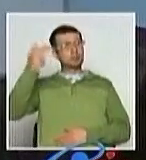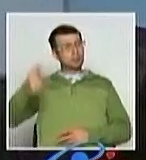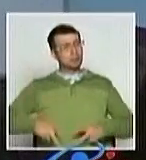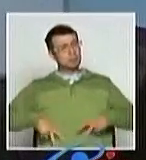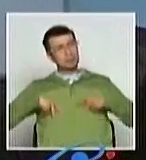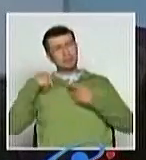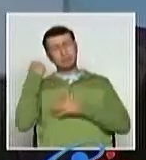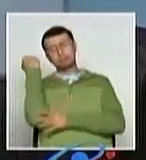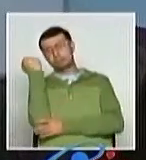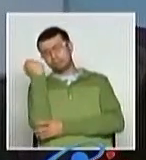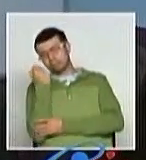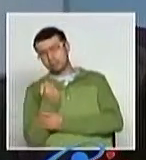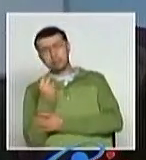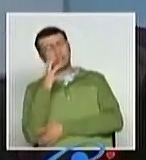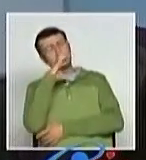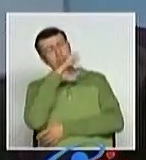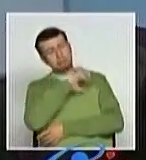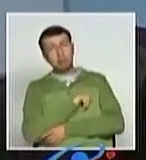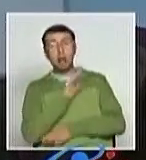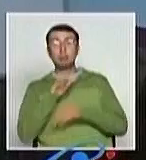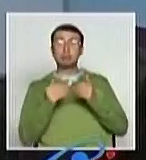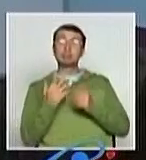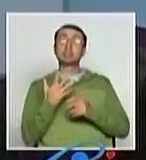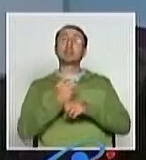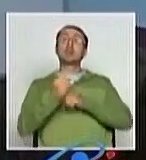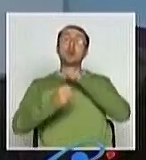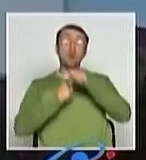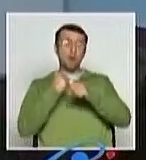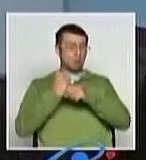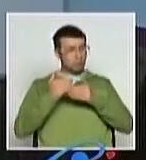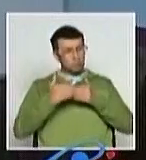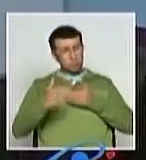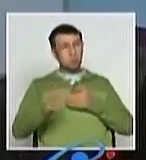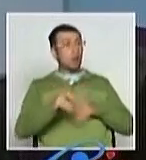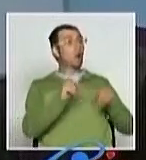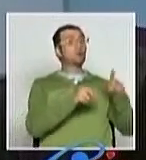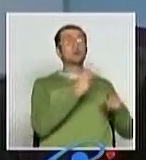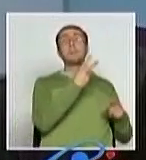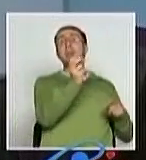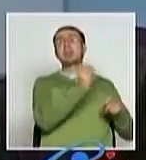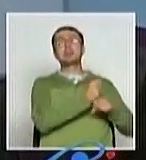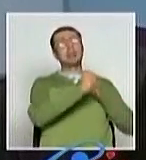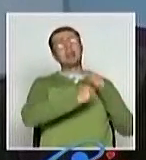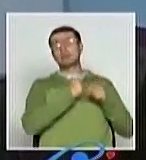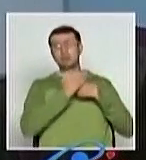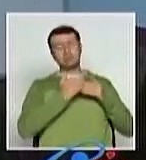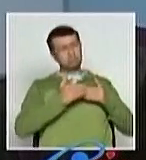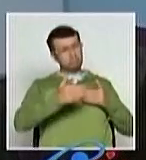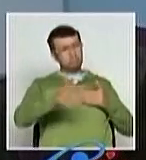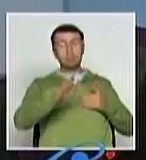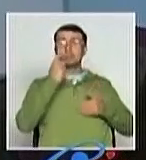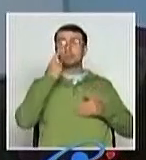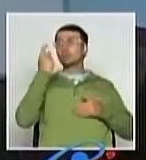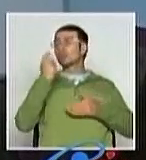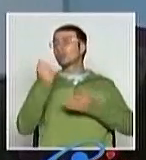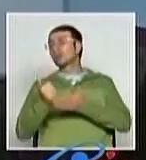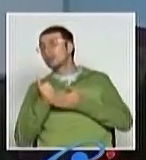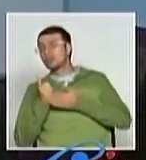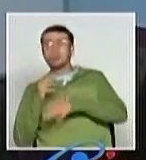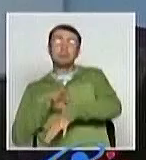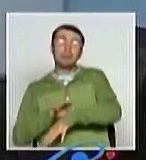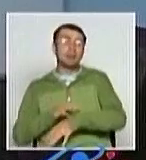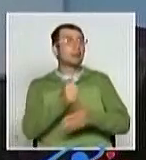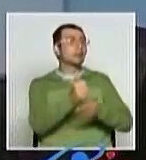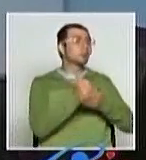melancólica durante más de 5 años algunos inclusive durante 20 años buscando ayuda médica psiqui